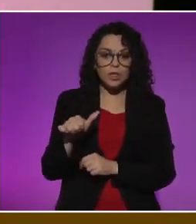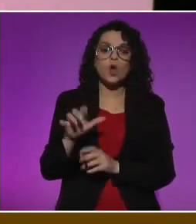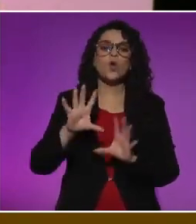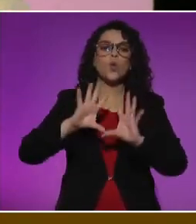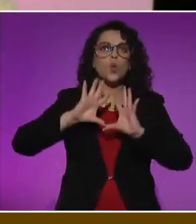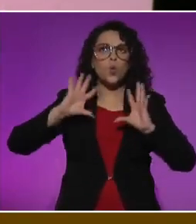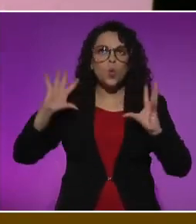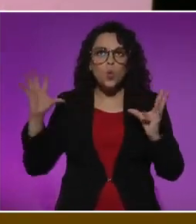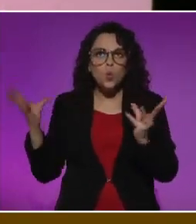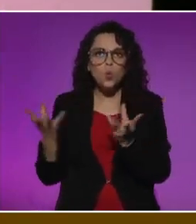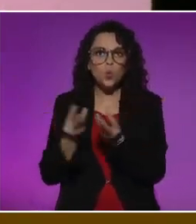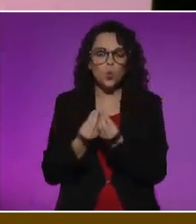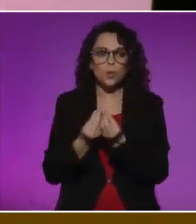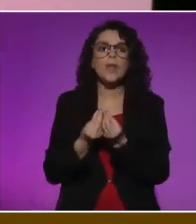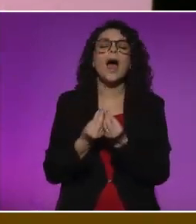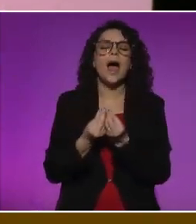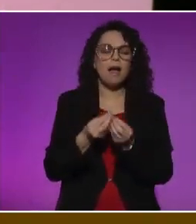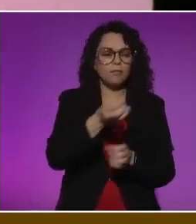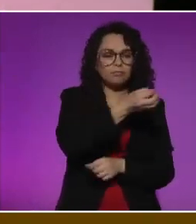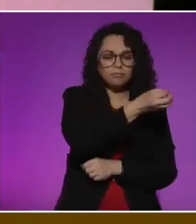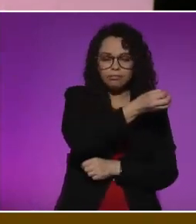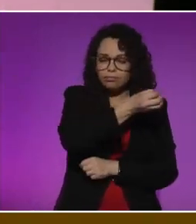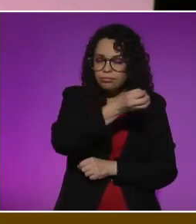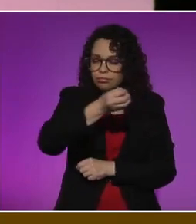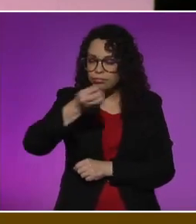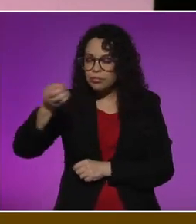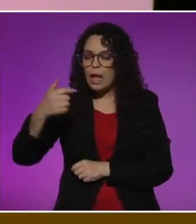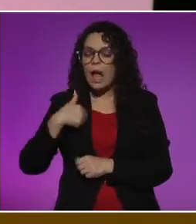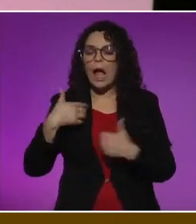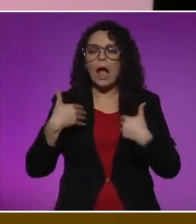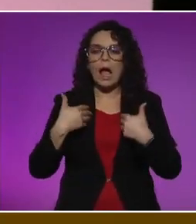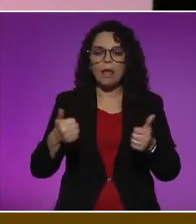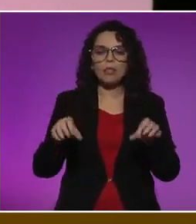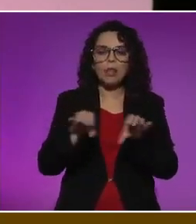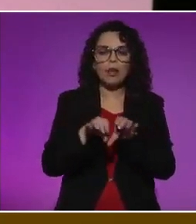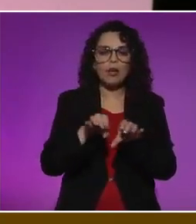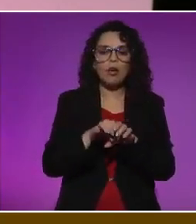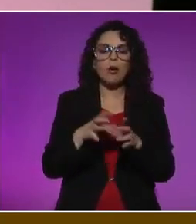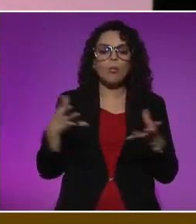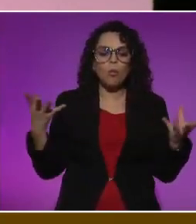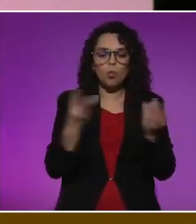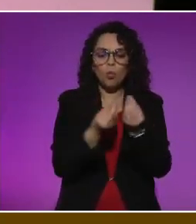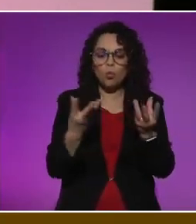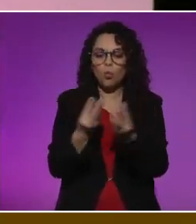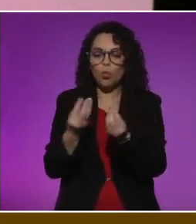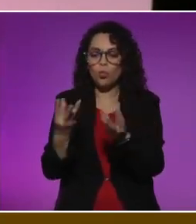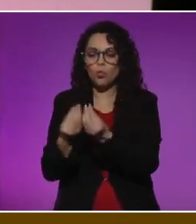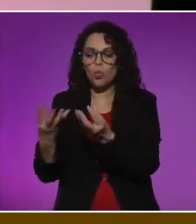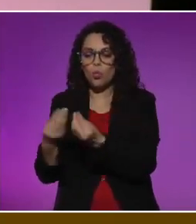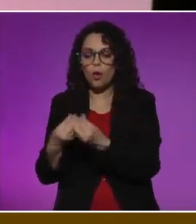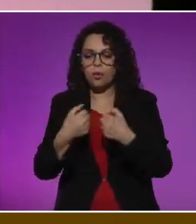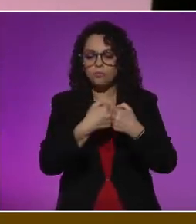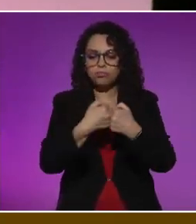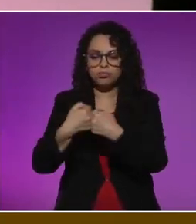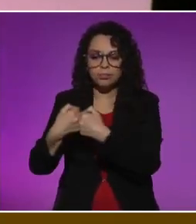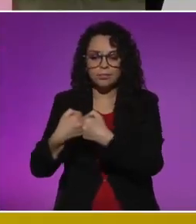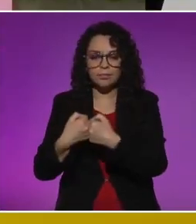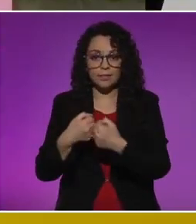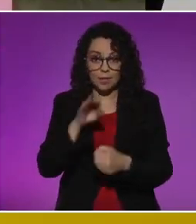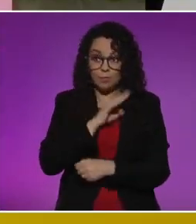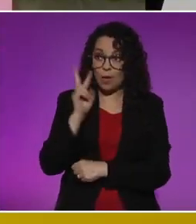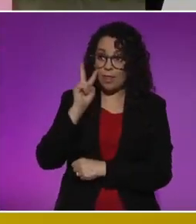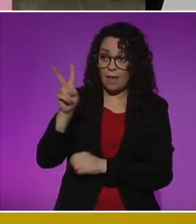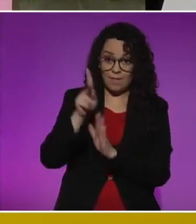junto para que yo entendiera muy bien cómo se juntaban las voces. Si quieres, vemos un videíto para que conozcan